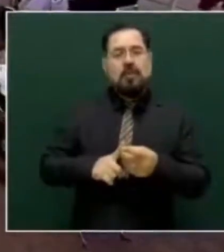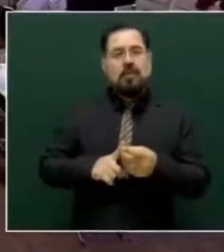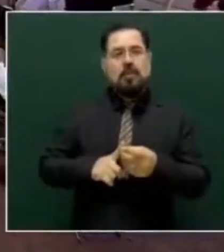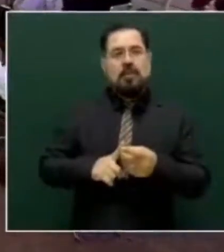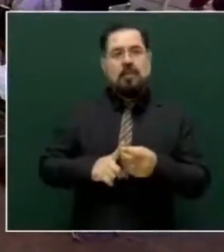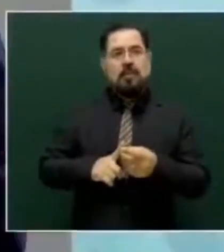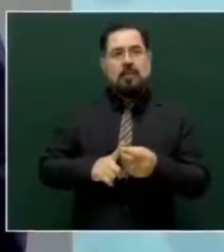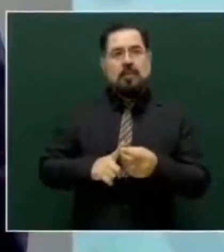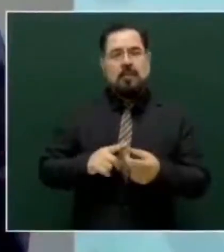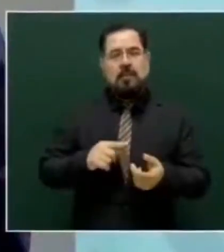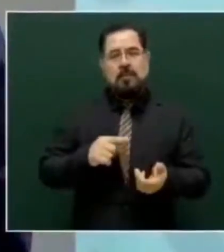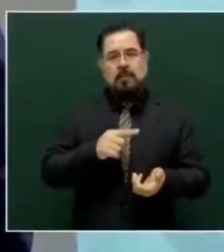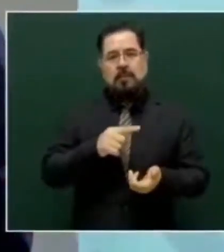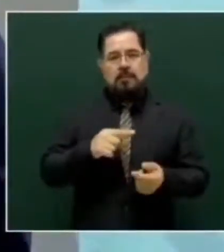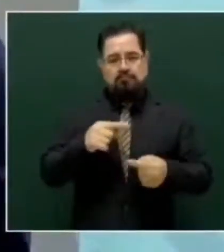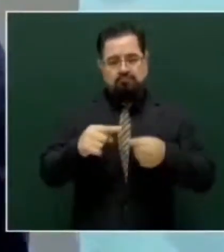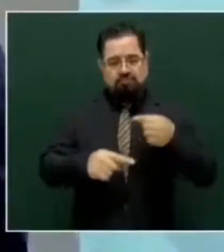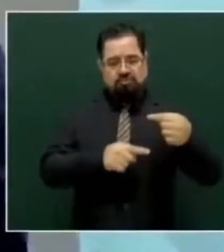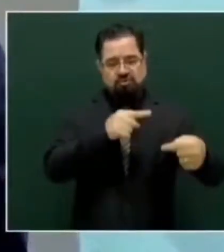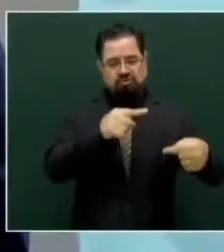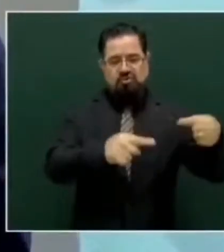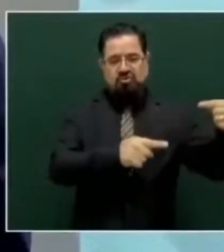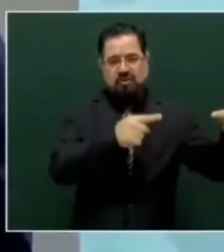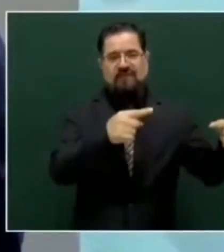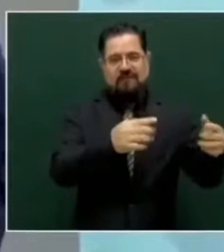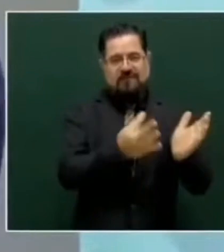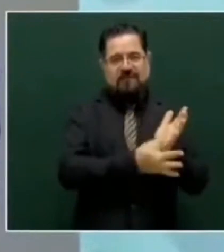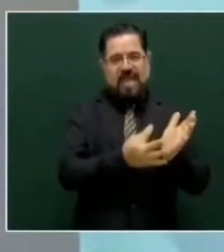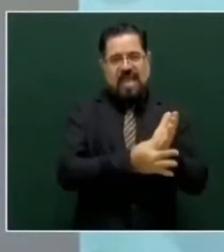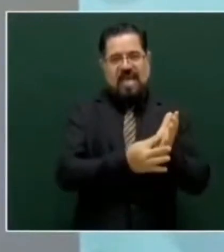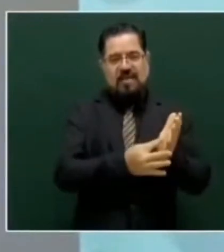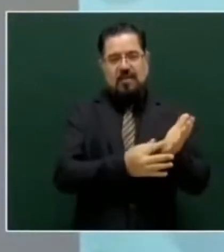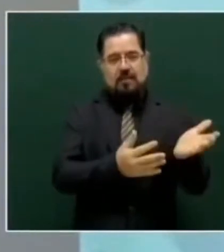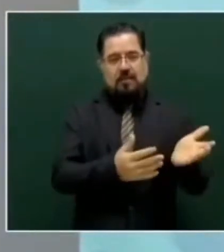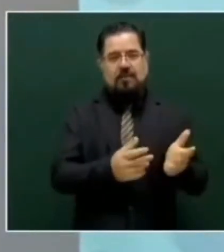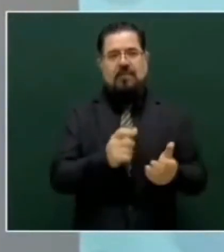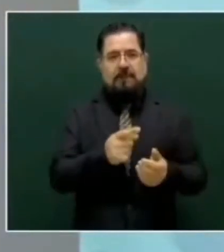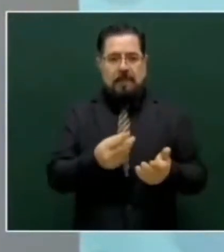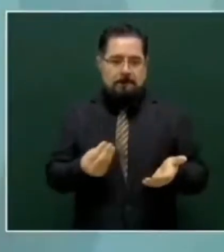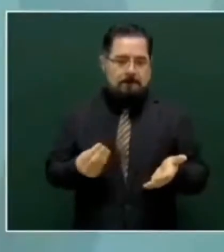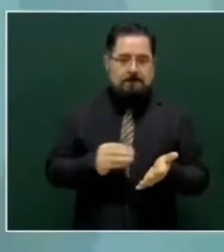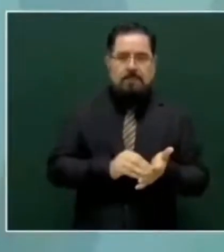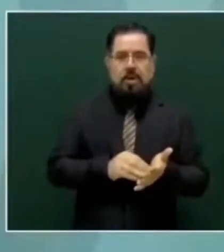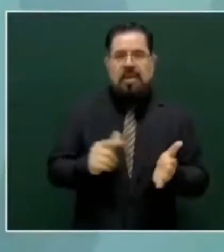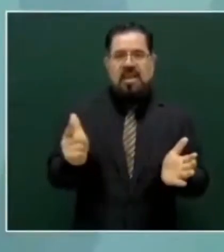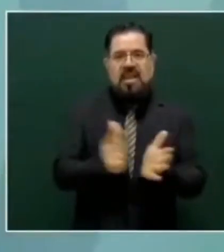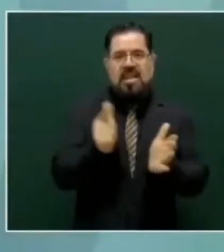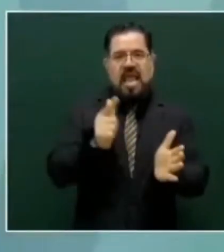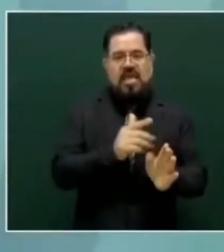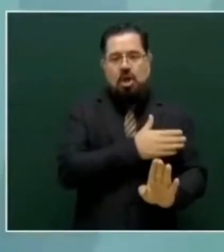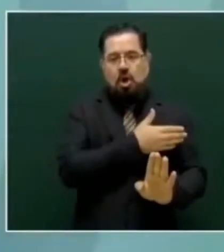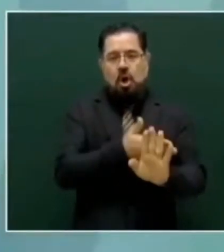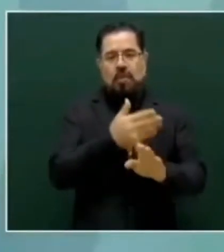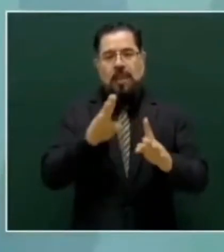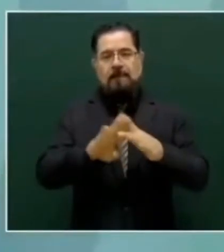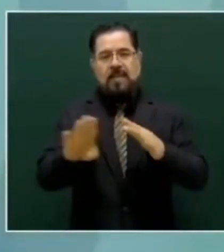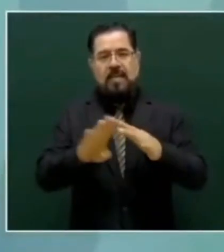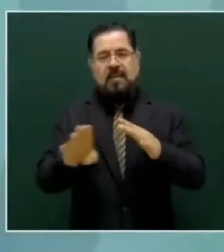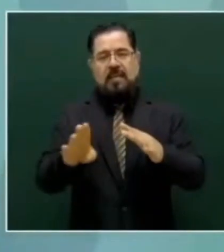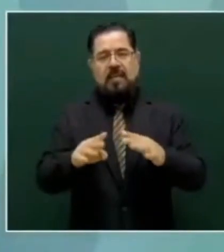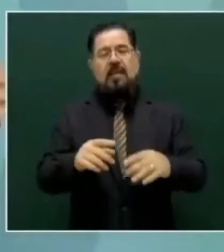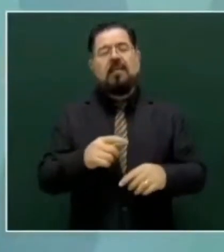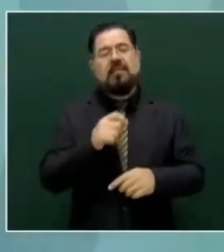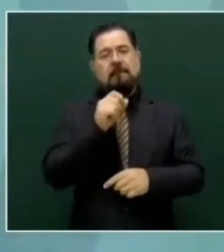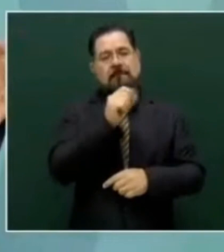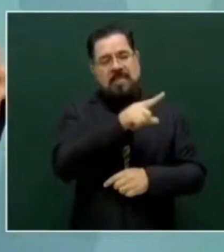aun cuando no son alambradas, son leyes antimigrantes, el gobernador de Florida, y